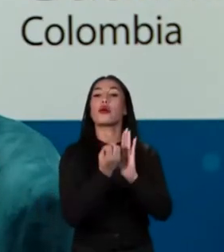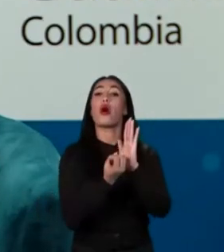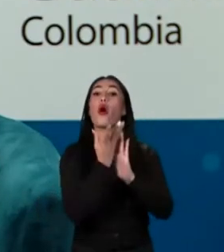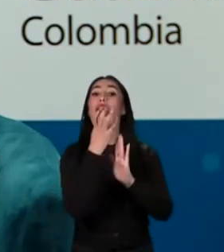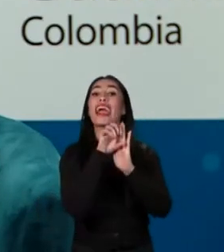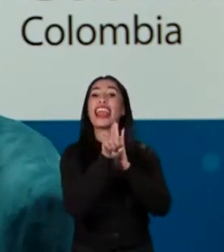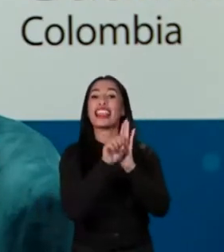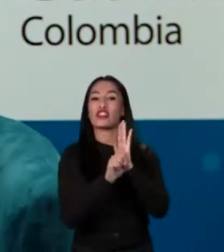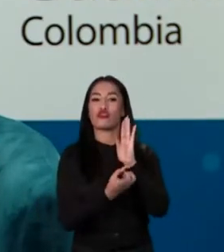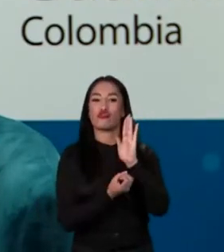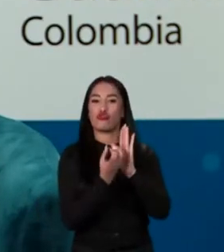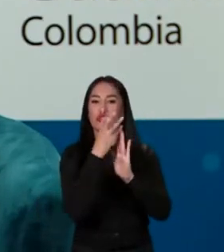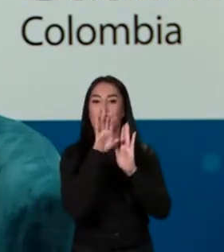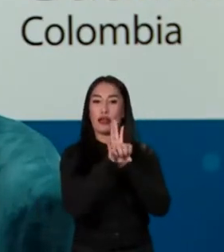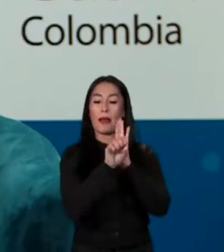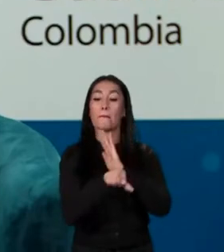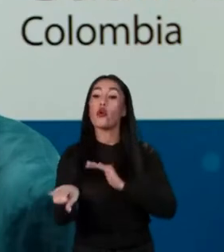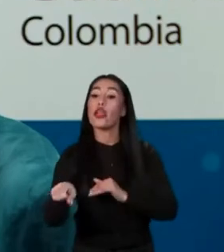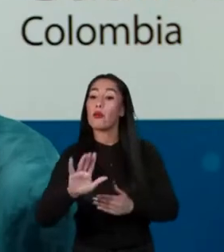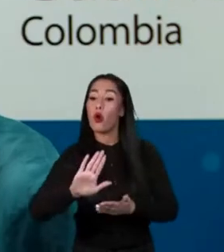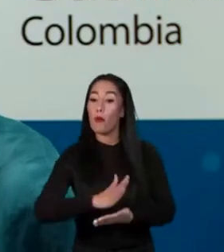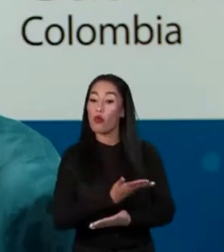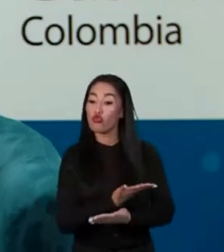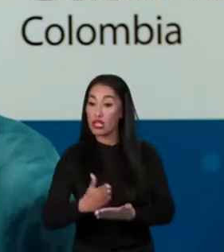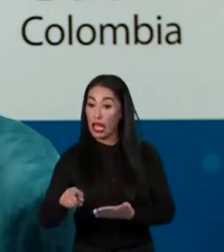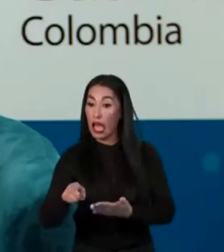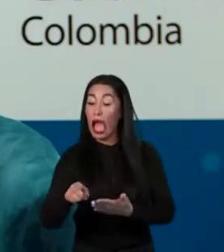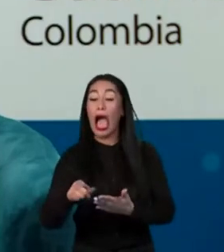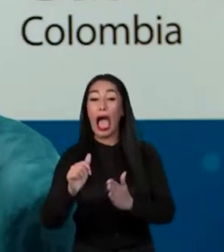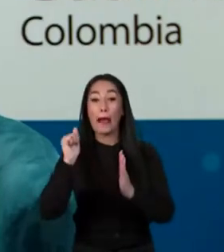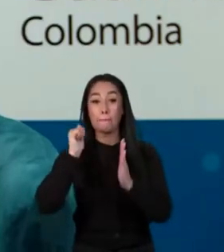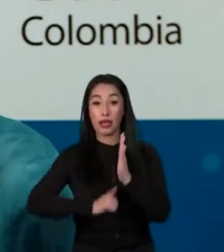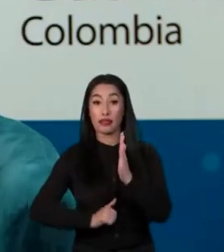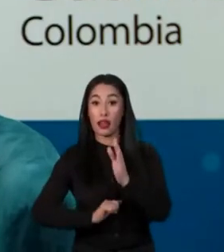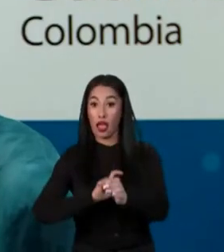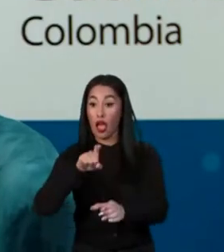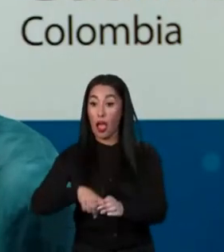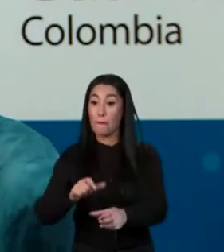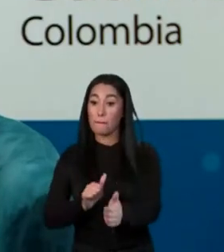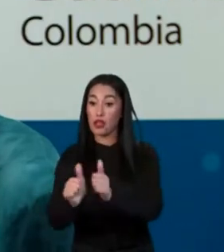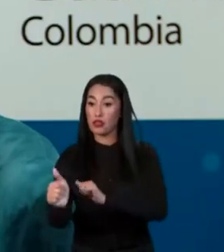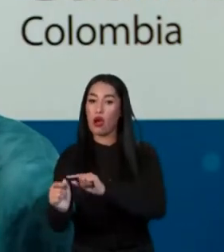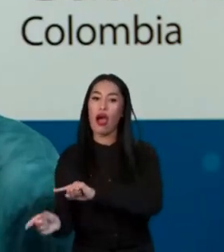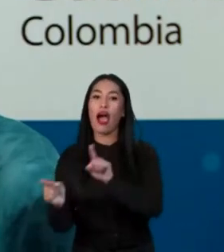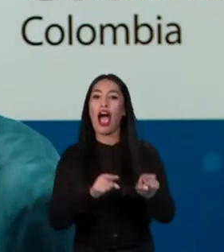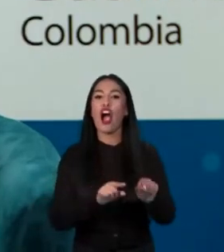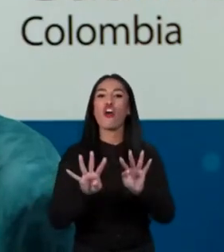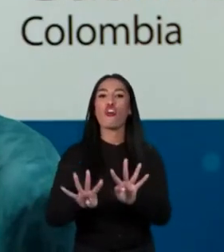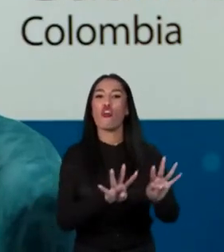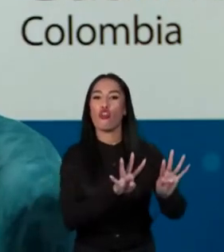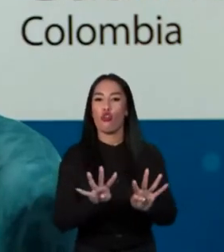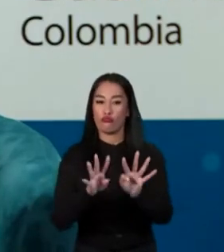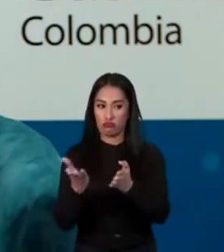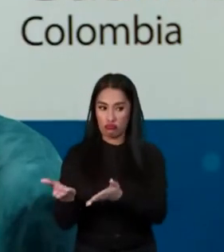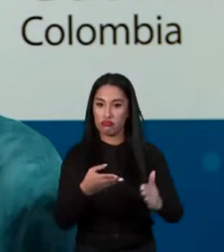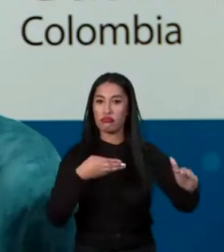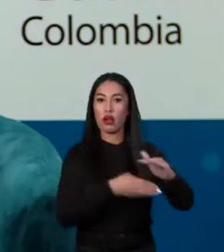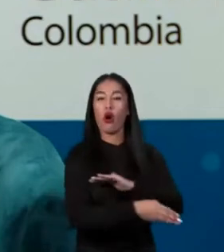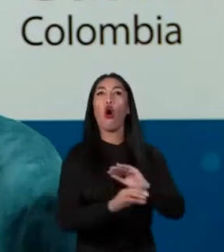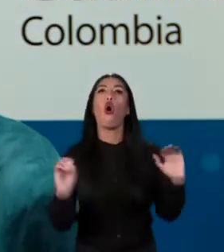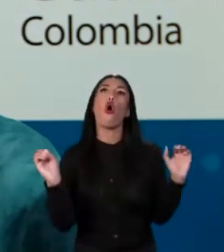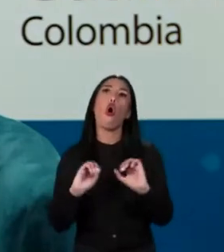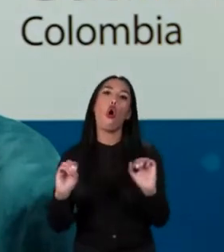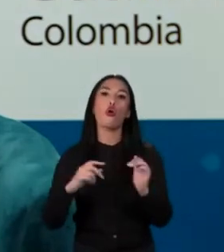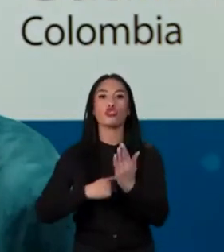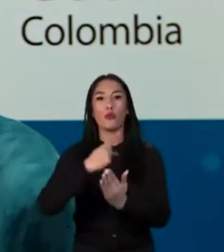se le valga estar en el coro si fue la comunidad y es un proyecto exitoso y valorado por